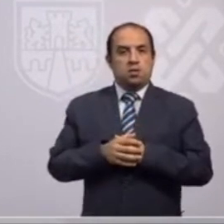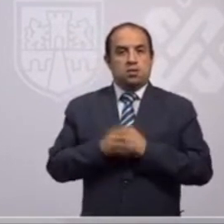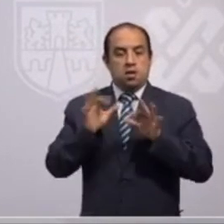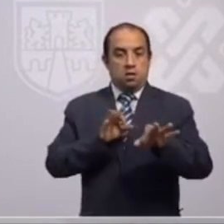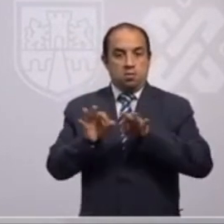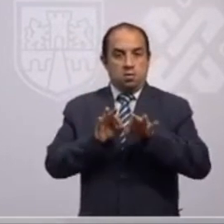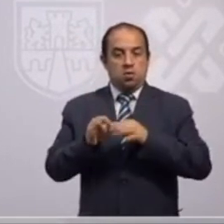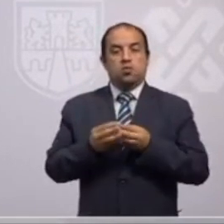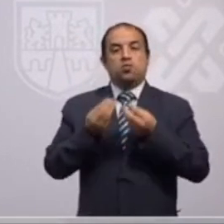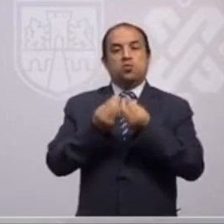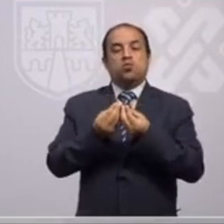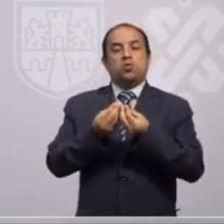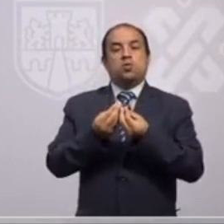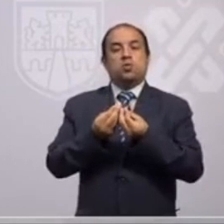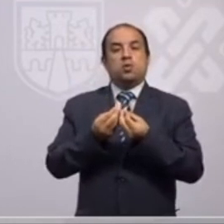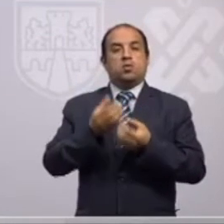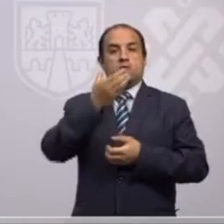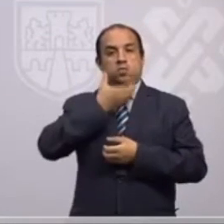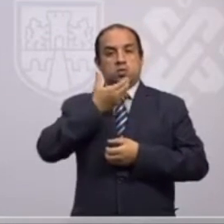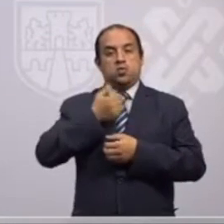de mayo, cuando se tuvieron aproximadamente